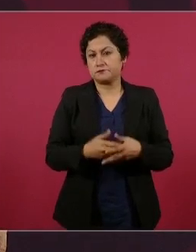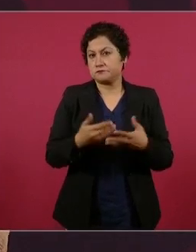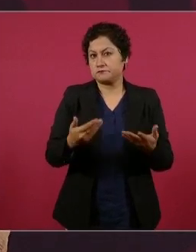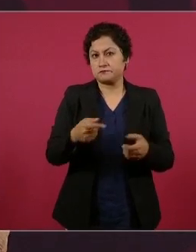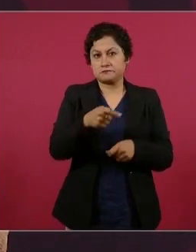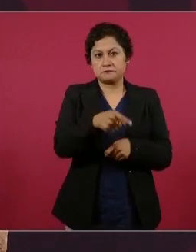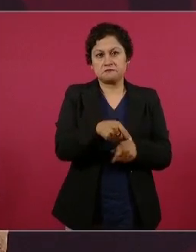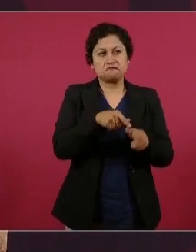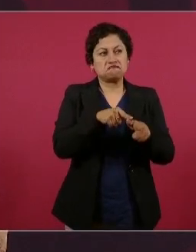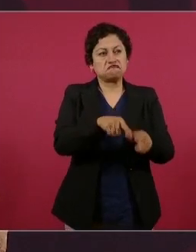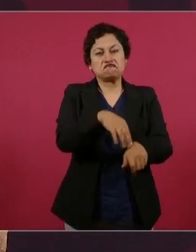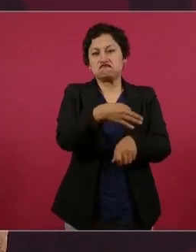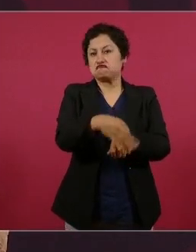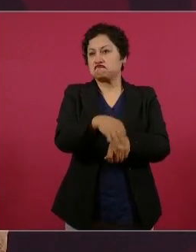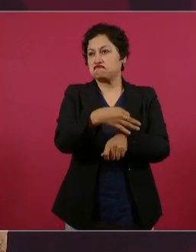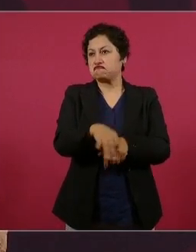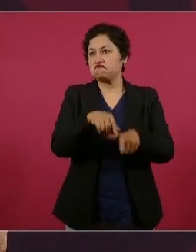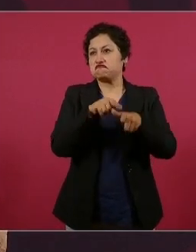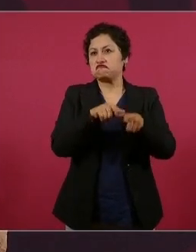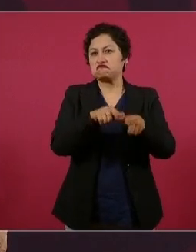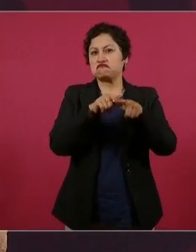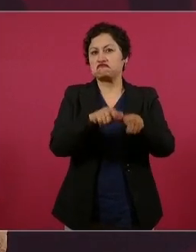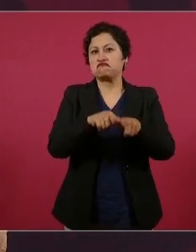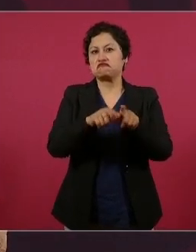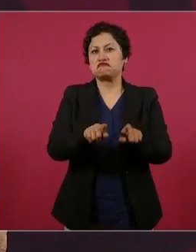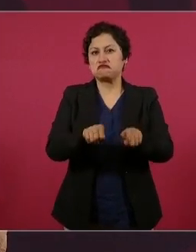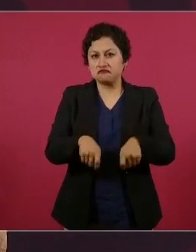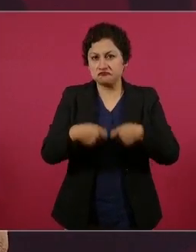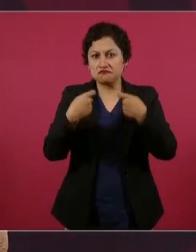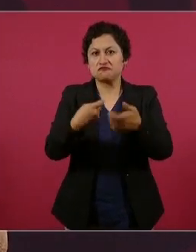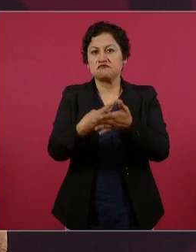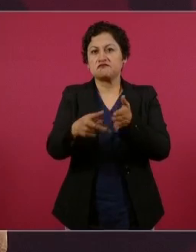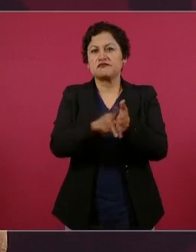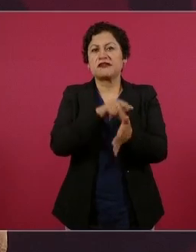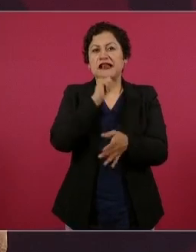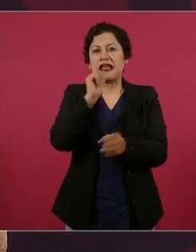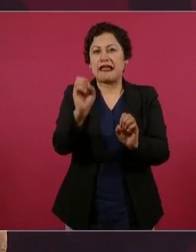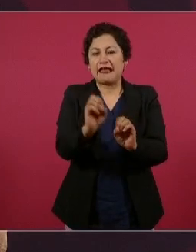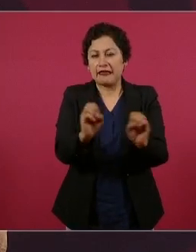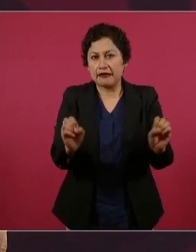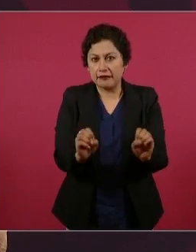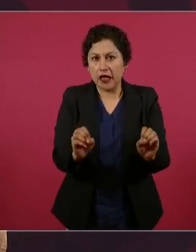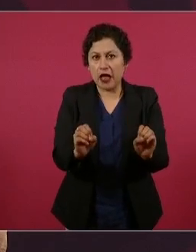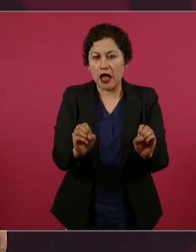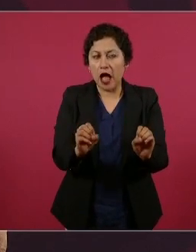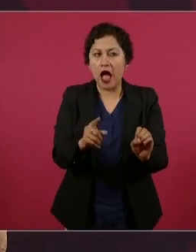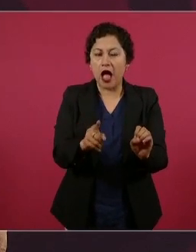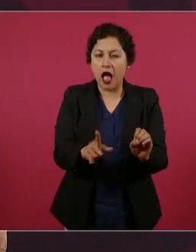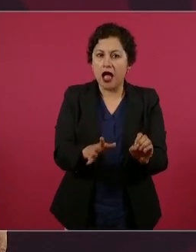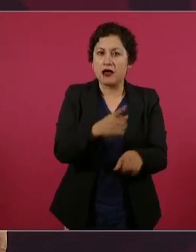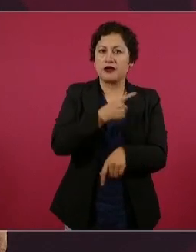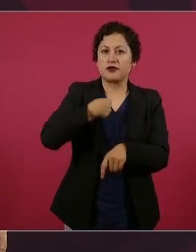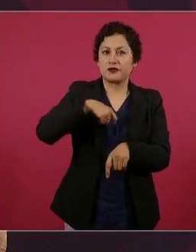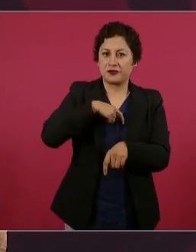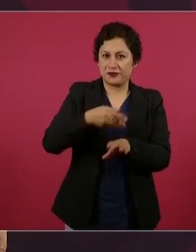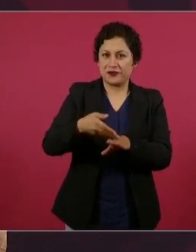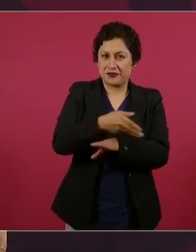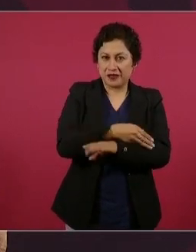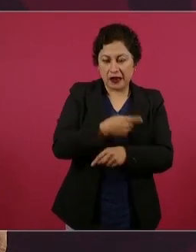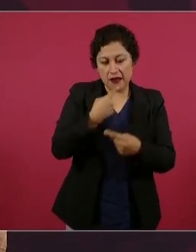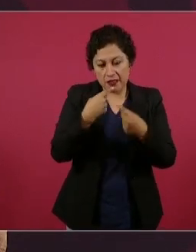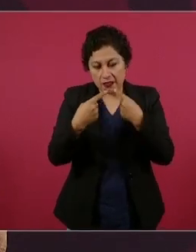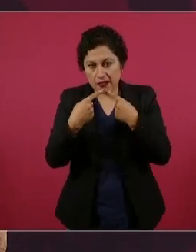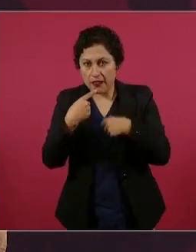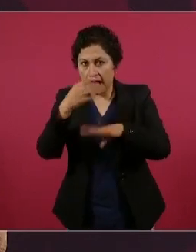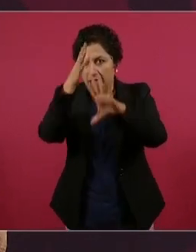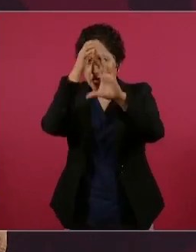transitorios y no les daban su planta, su base. Ahora nosotros hemos